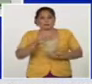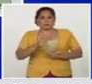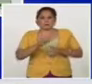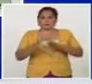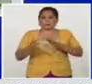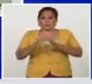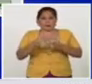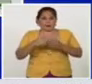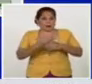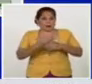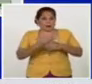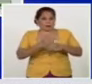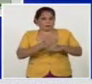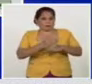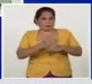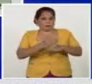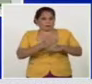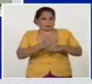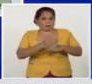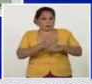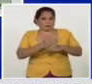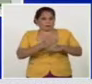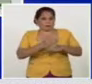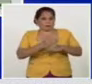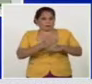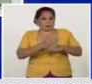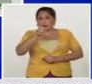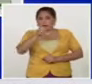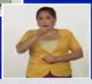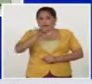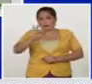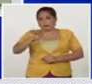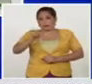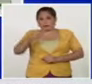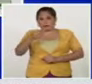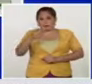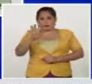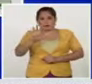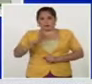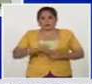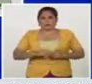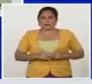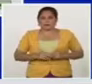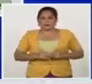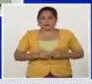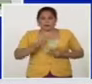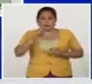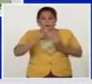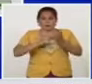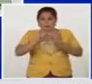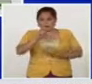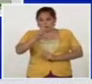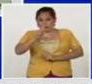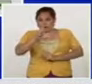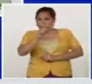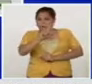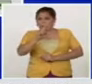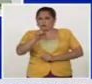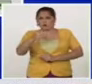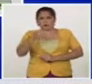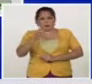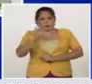anterior, Ciego de Ávila con 17,5, Villa Clara con